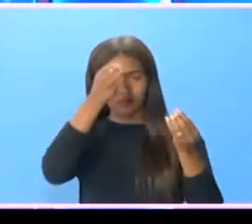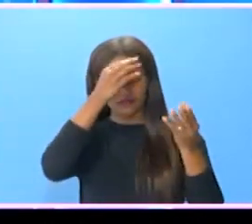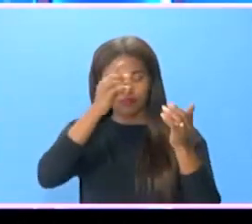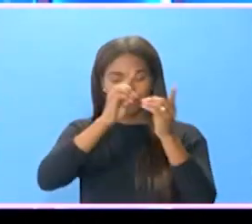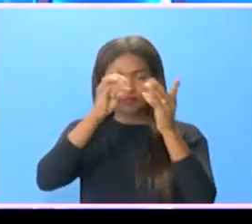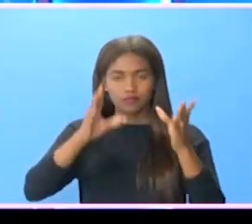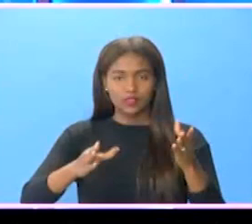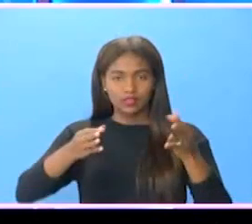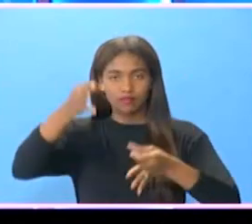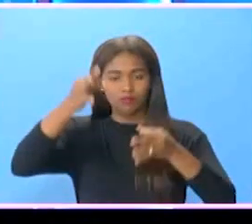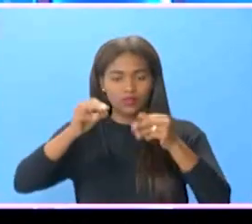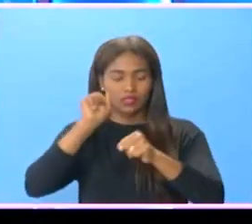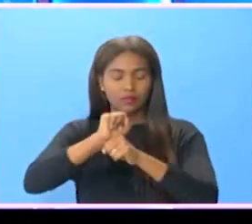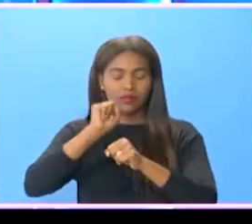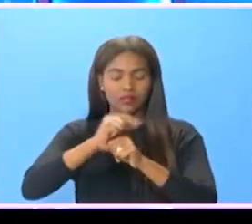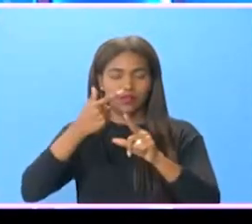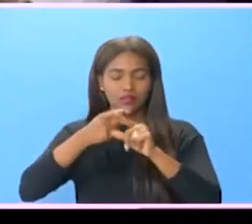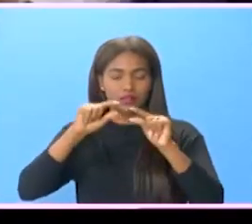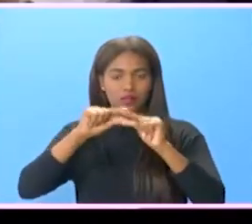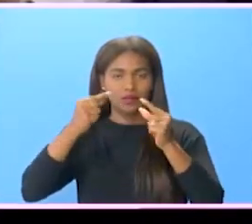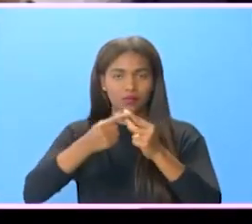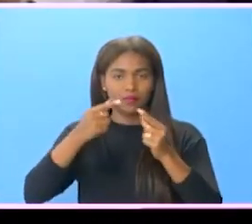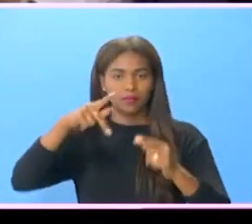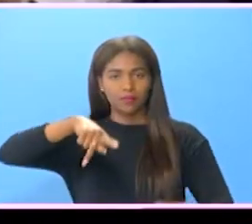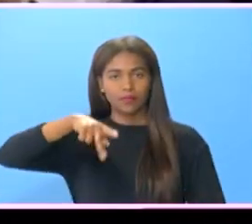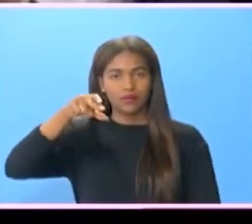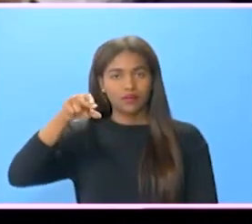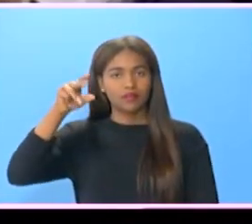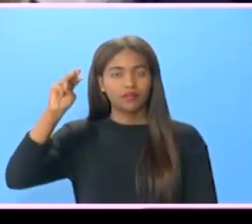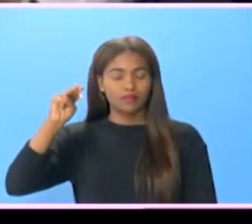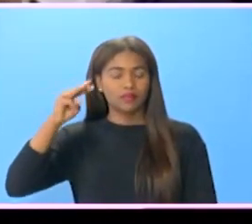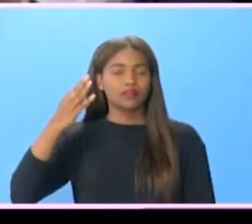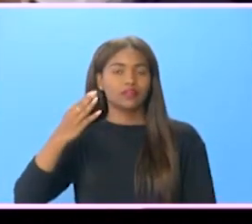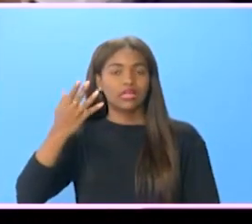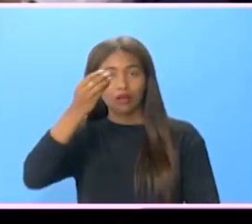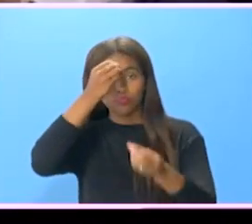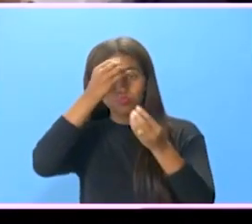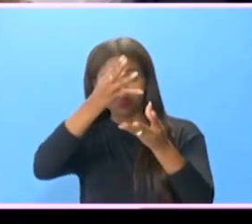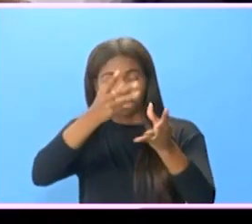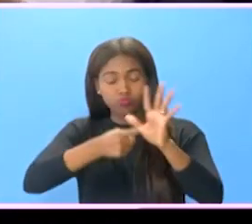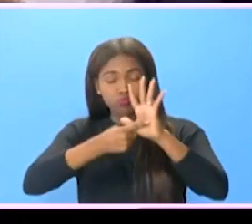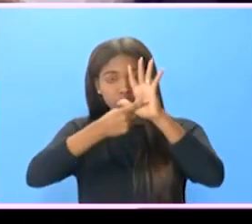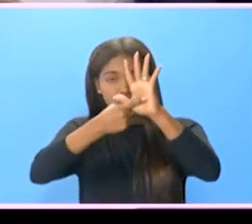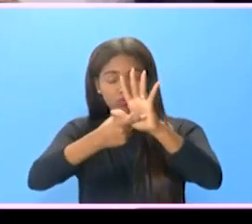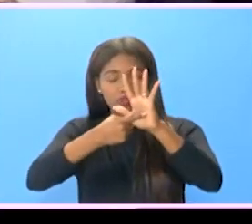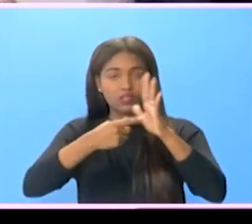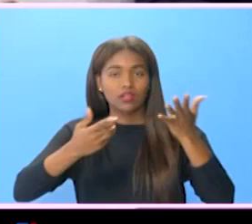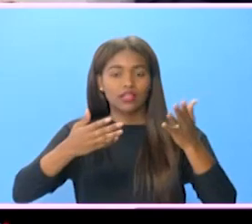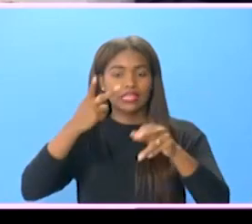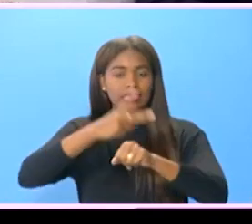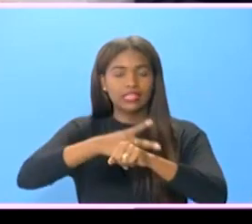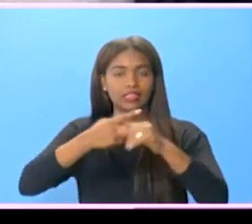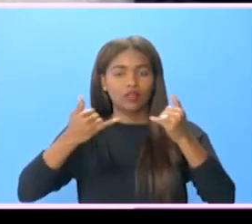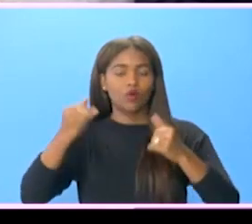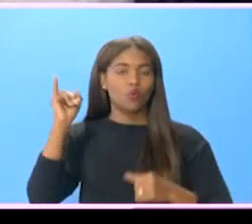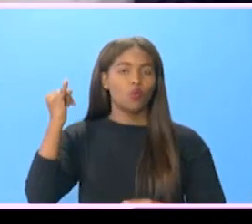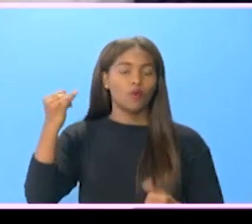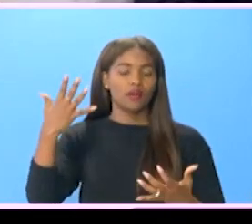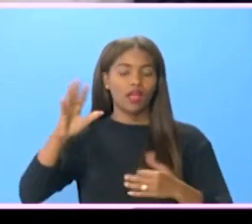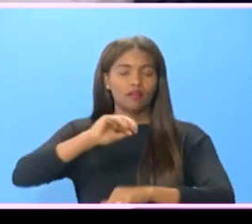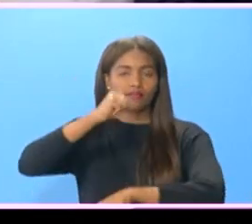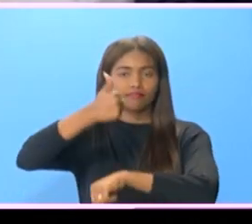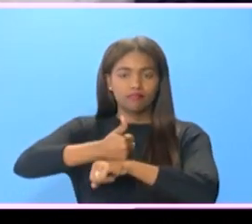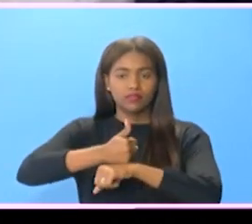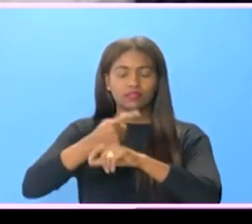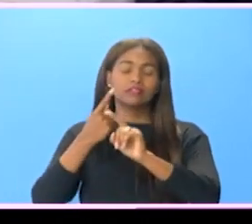la dirección ejecutiva del Partido Revolucionario Moderno dio a conocer la tarde de este jueves que fijó